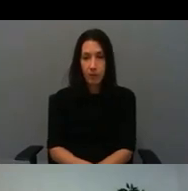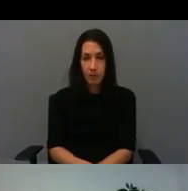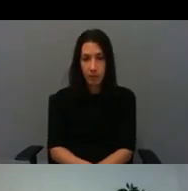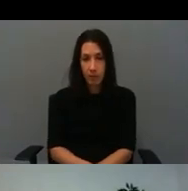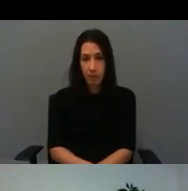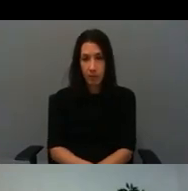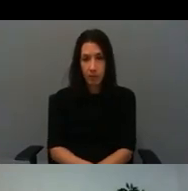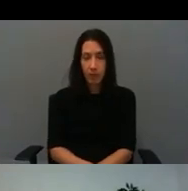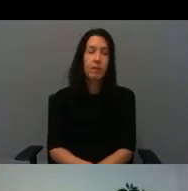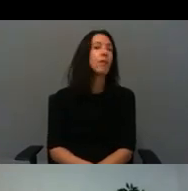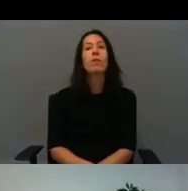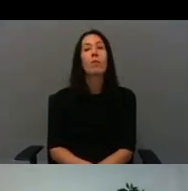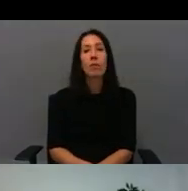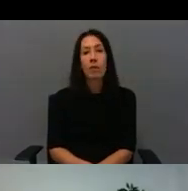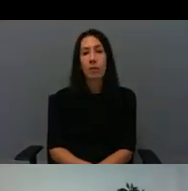Aquí estás.